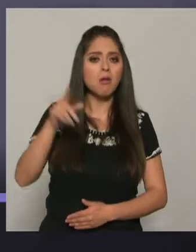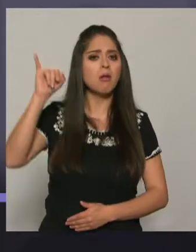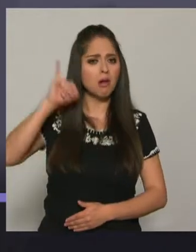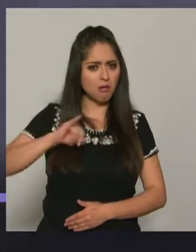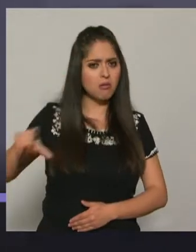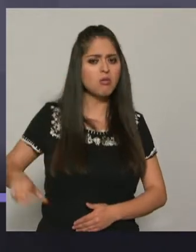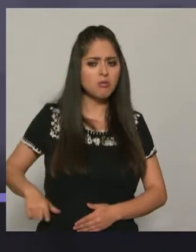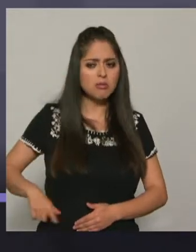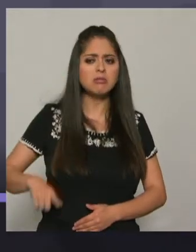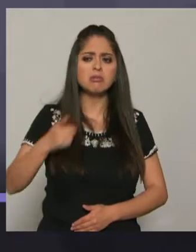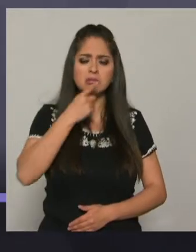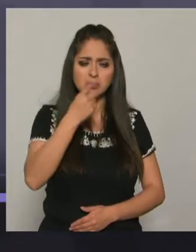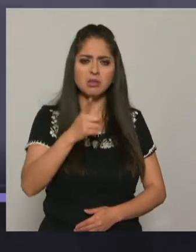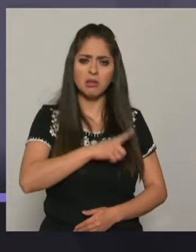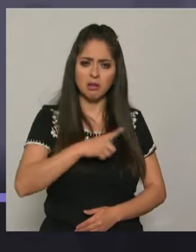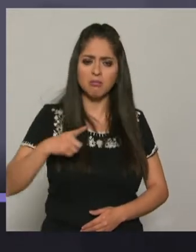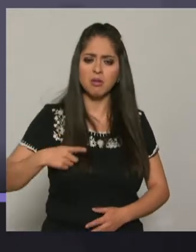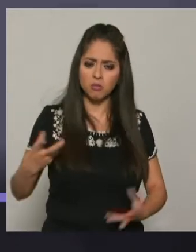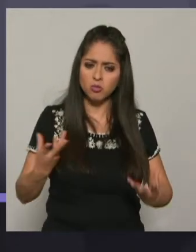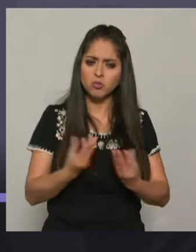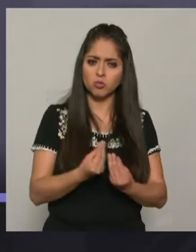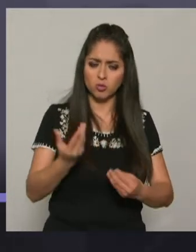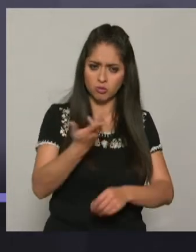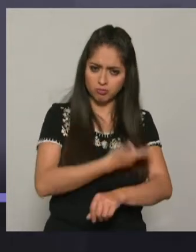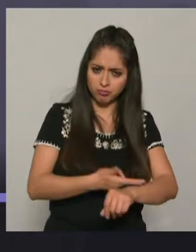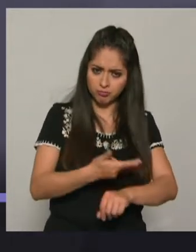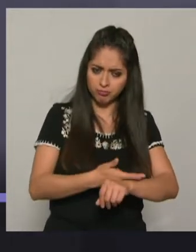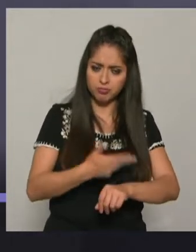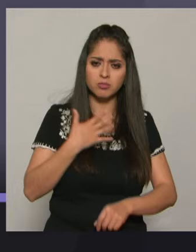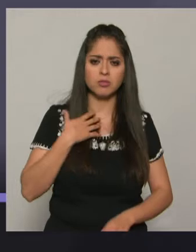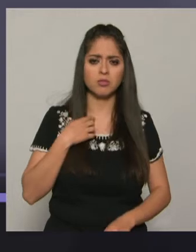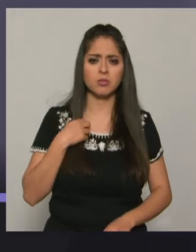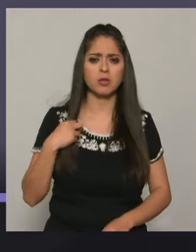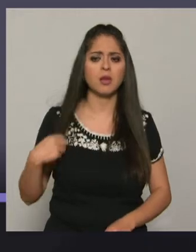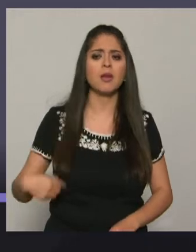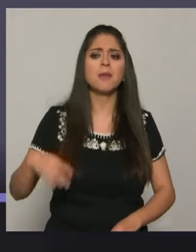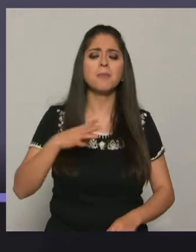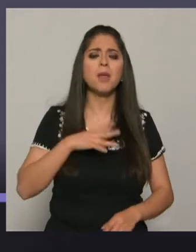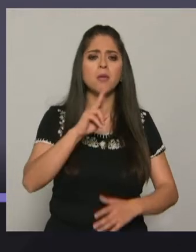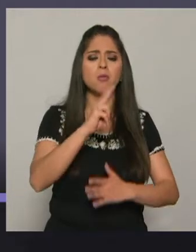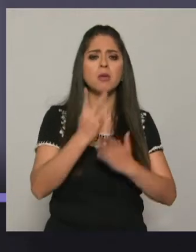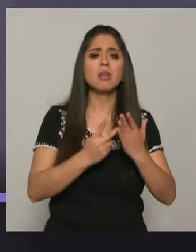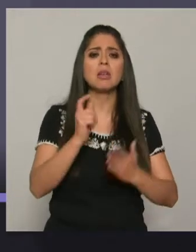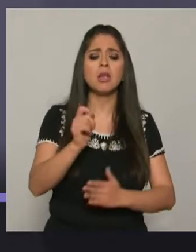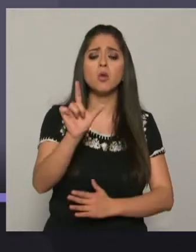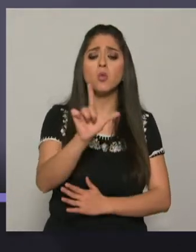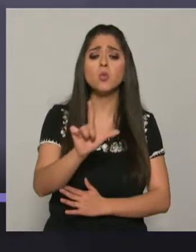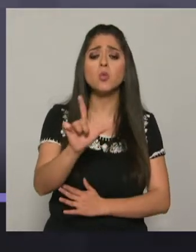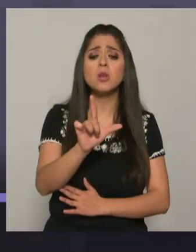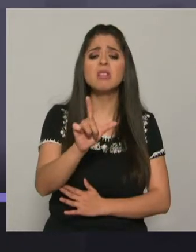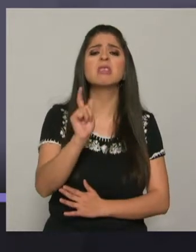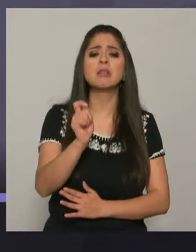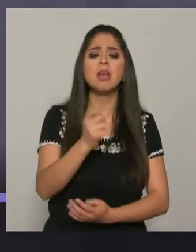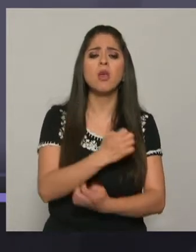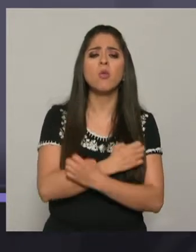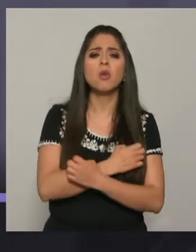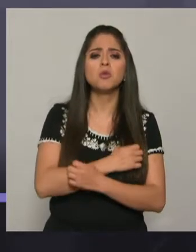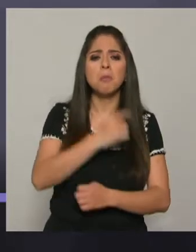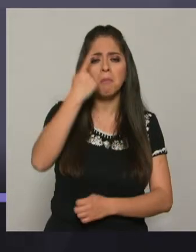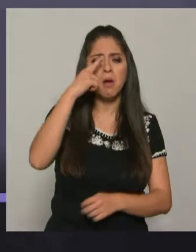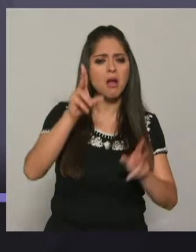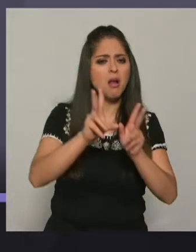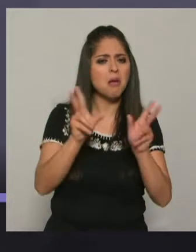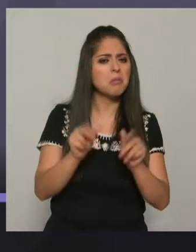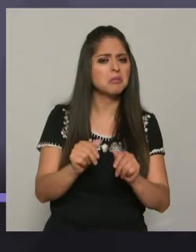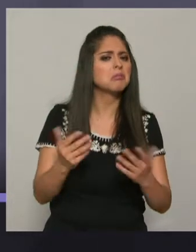que acompañemos. Ahorita tenemos un programa que se llama Lunes por la Educación para la Paz, donde todos